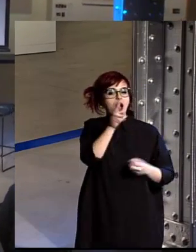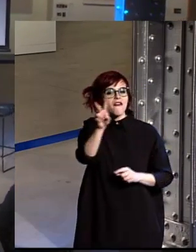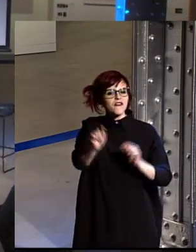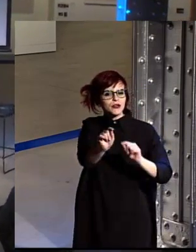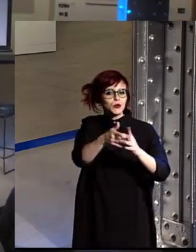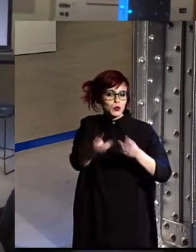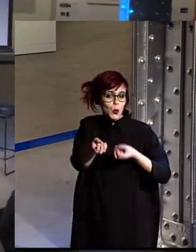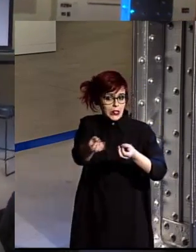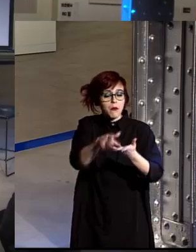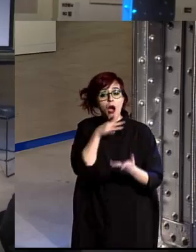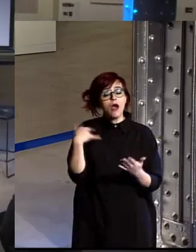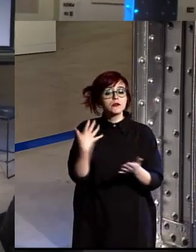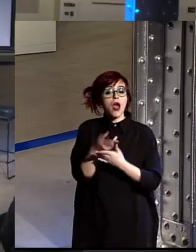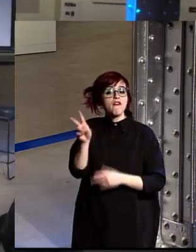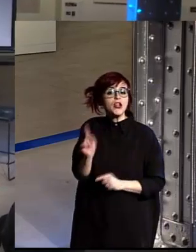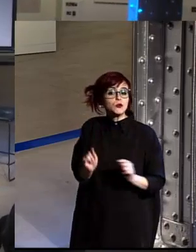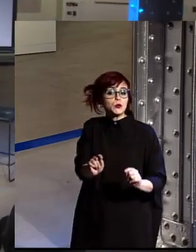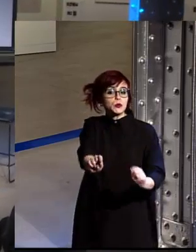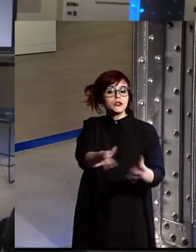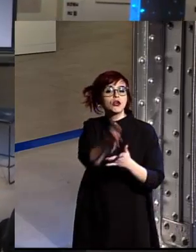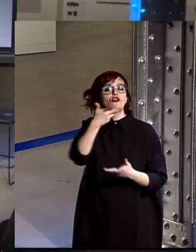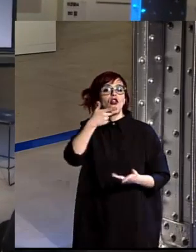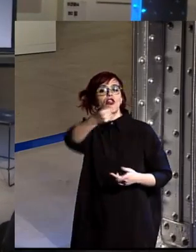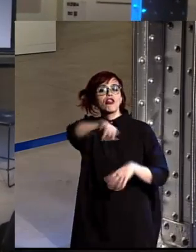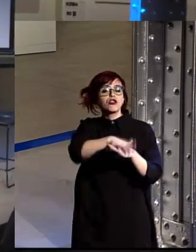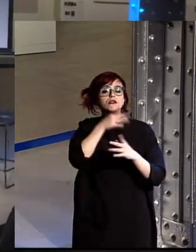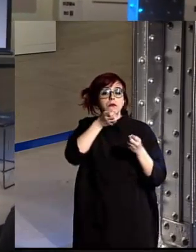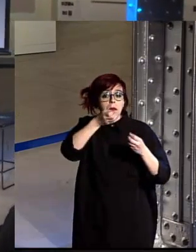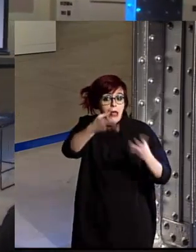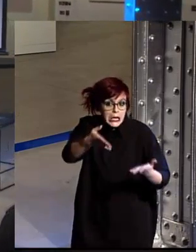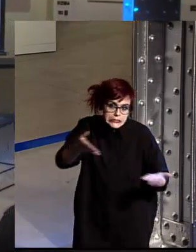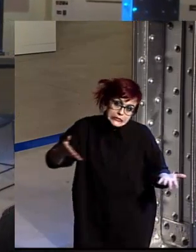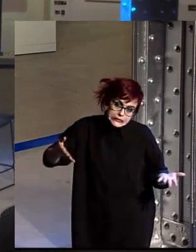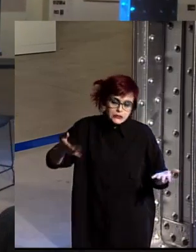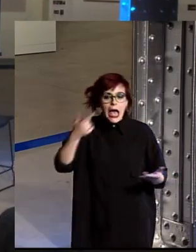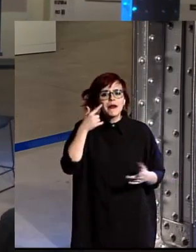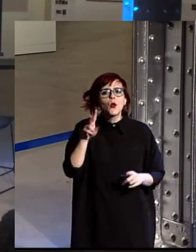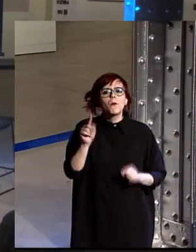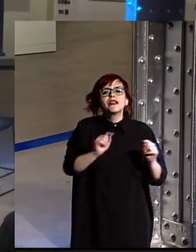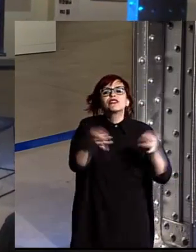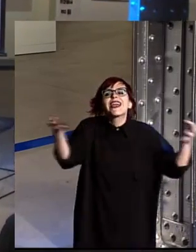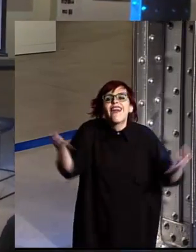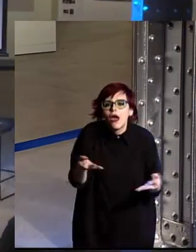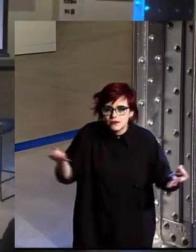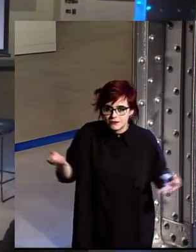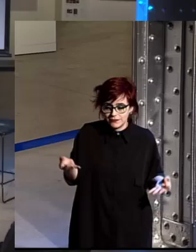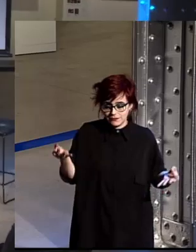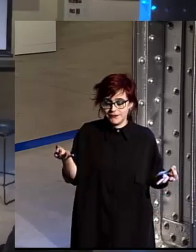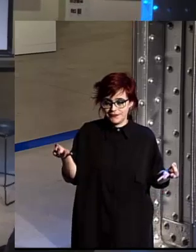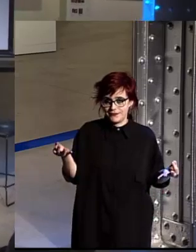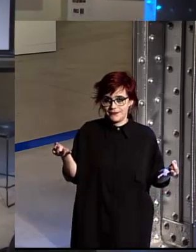estos señores han hablado tranquilamente sobre los virus como si todos supiéramos claramente que es un virus. ¿Qué son? Pues bueno,